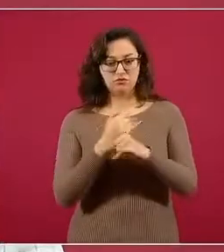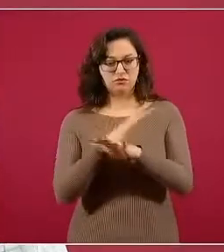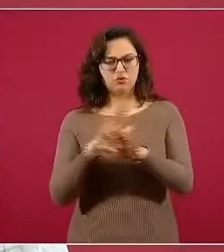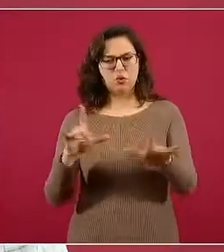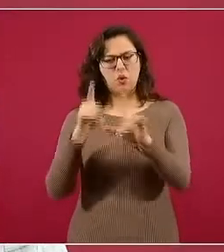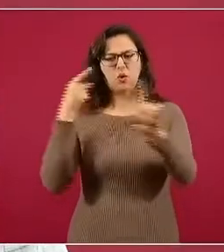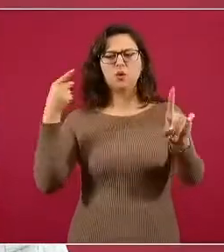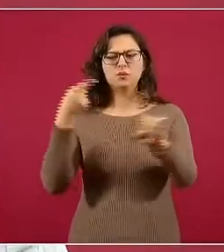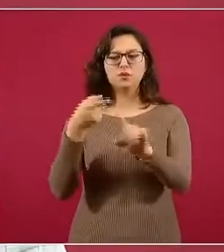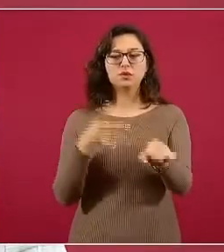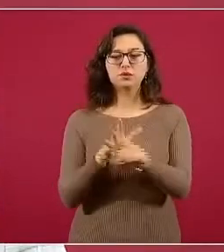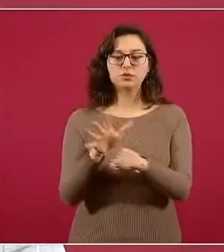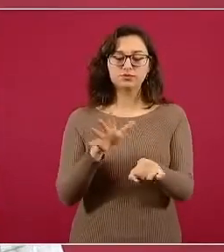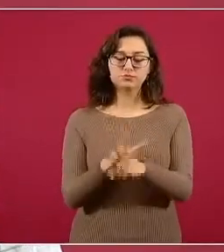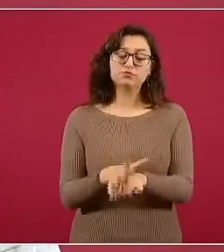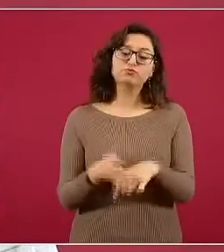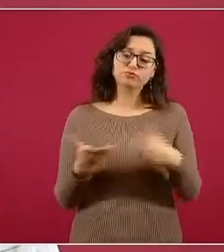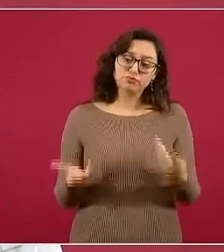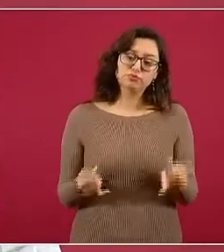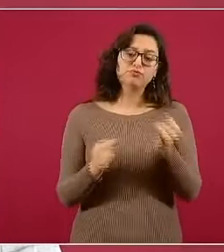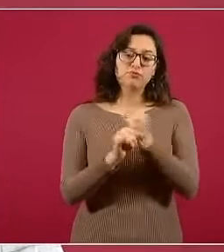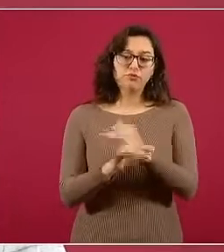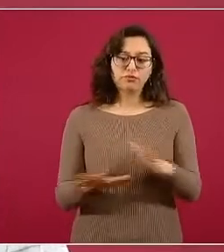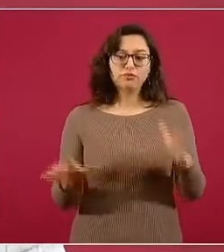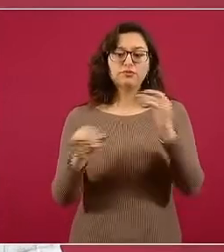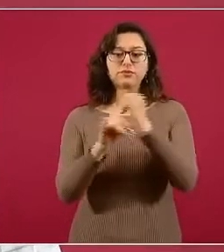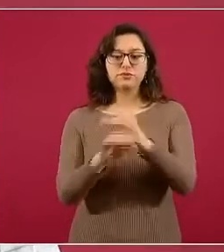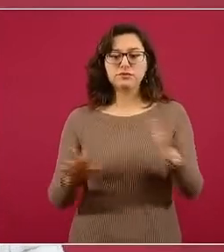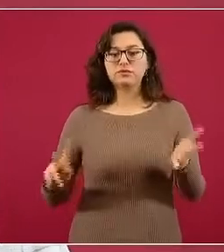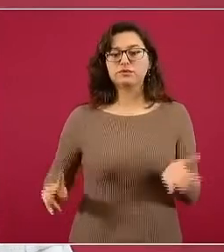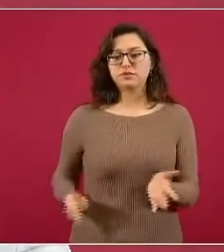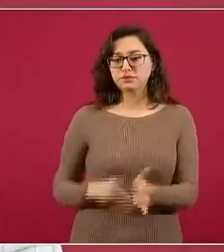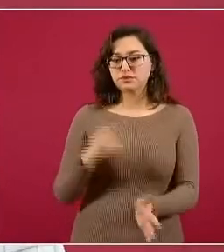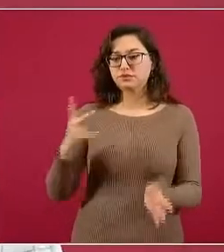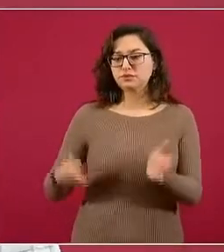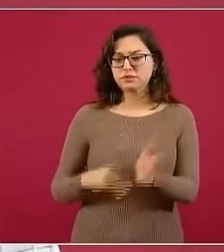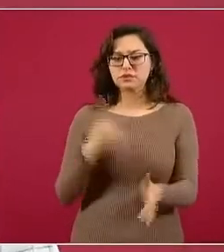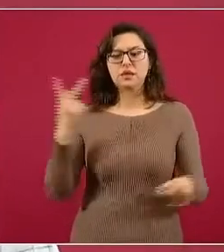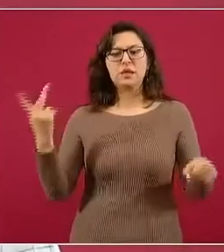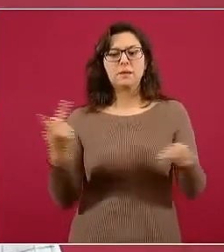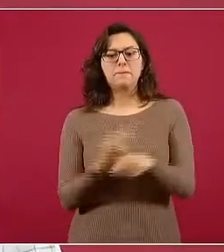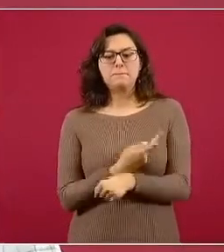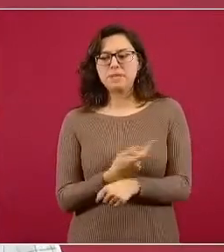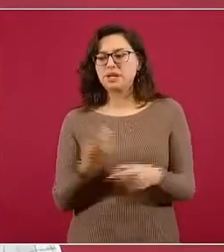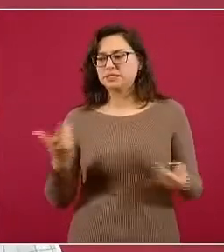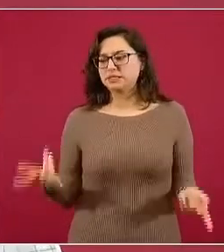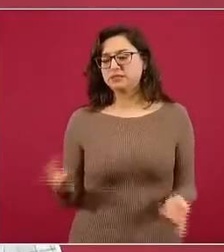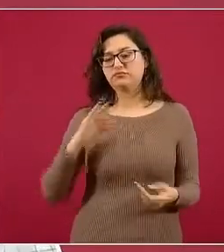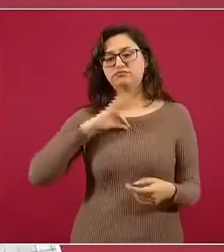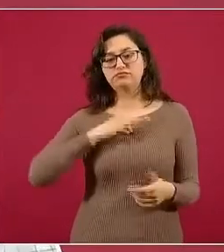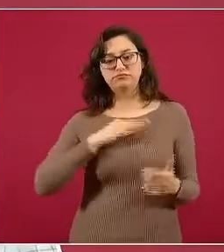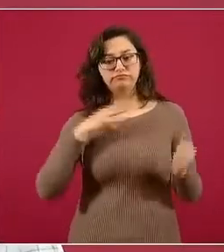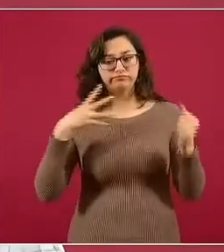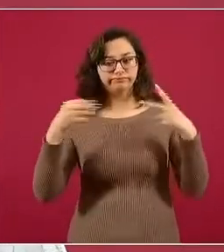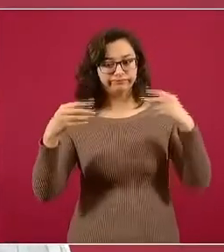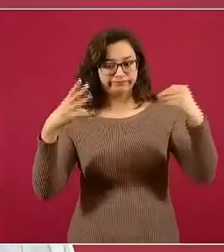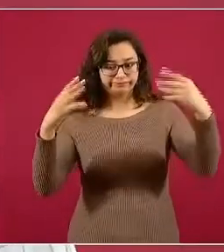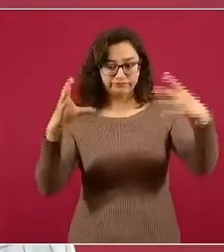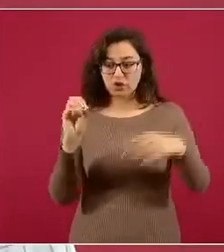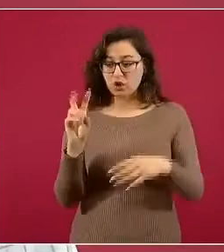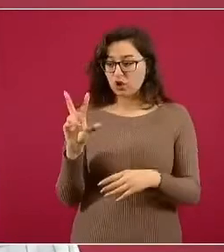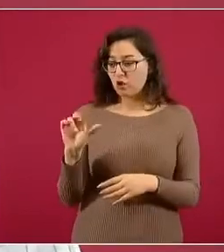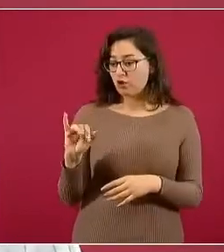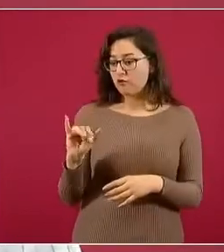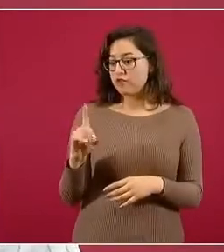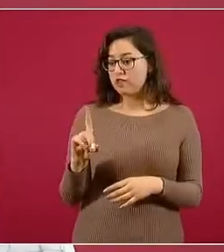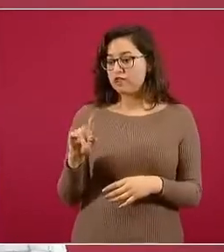informar sobre la ocurrencia, el comportamiento y los principales eventos en relación a la epidemia de